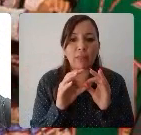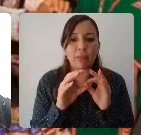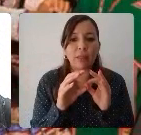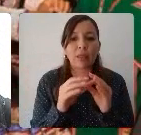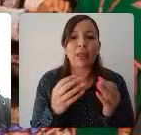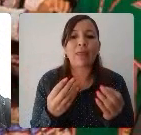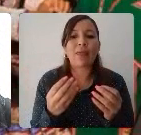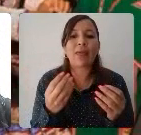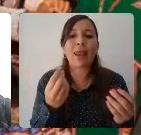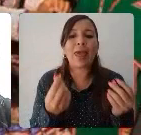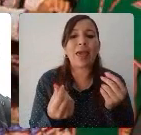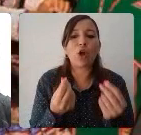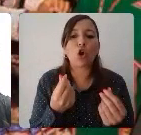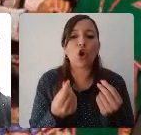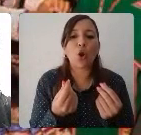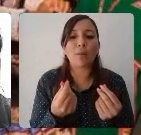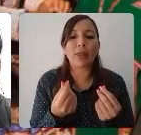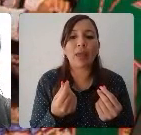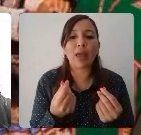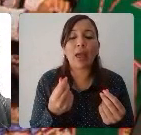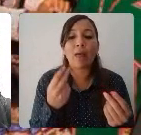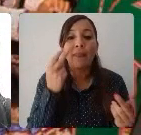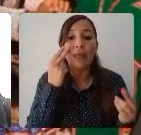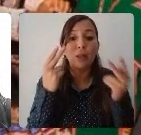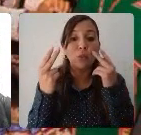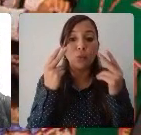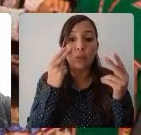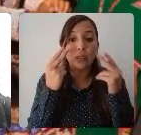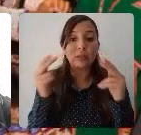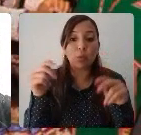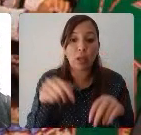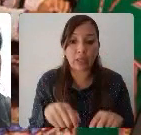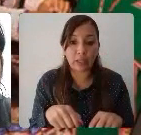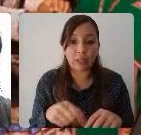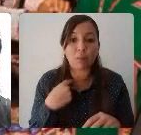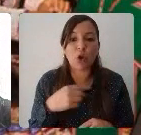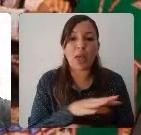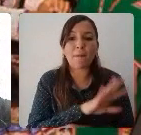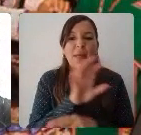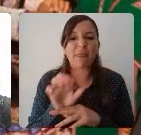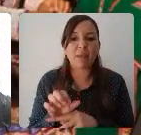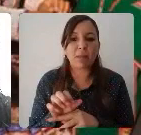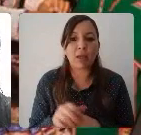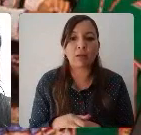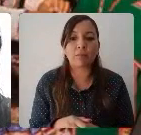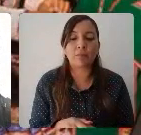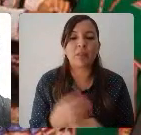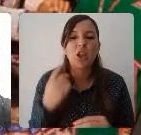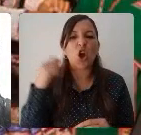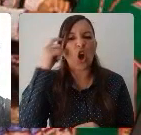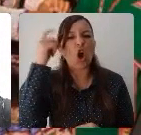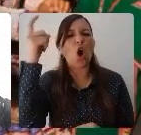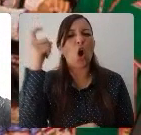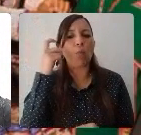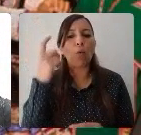un mercado bastante interesante ahora con el tema de pospandemia, ¿no? Cómo estas experiencias de turismo comunitario